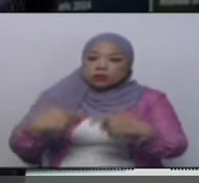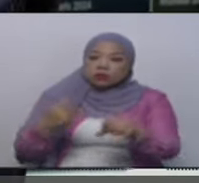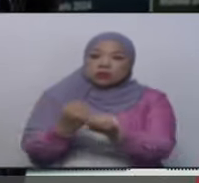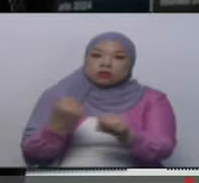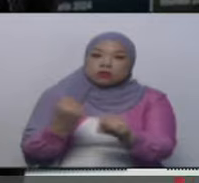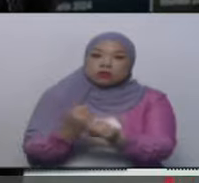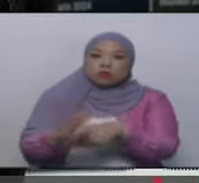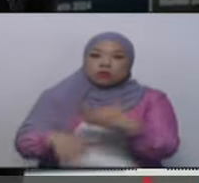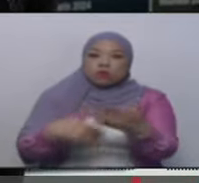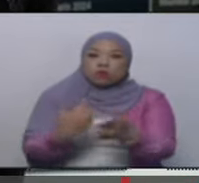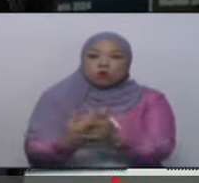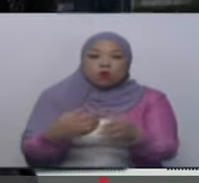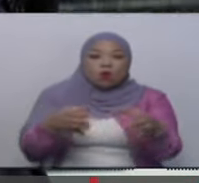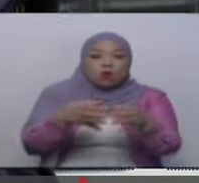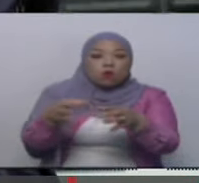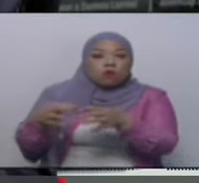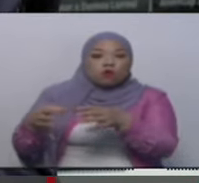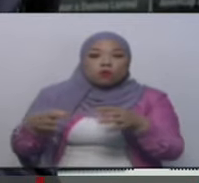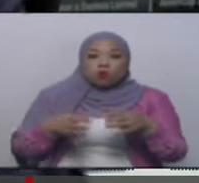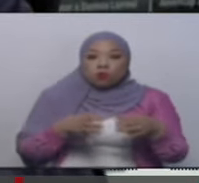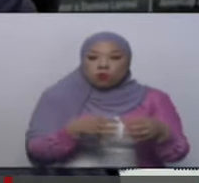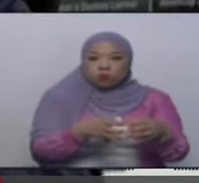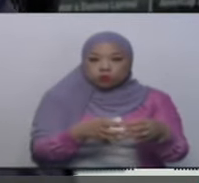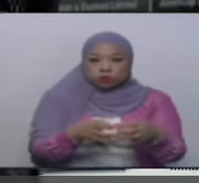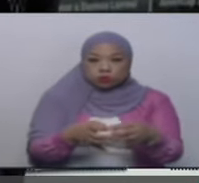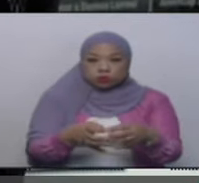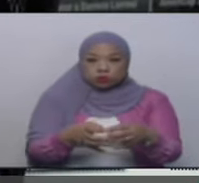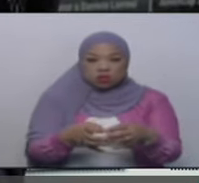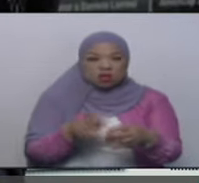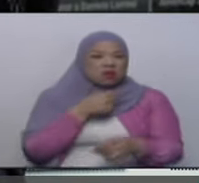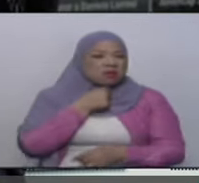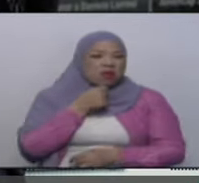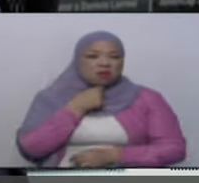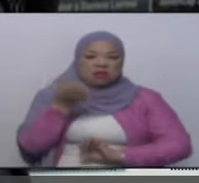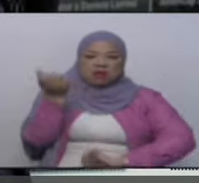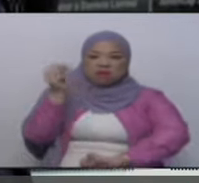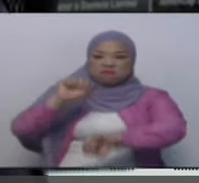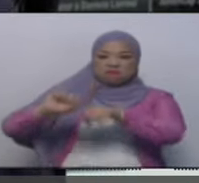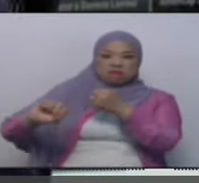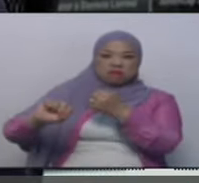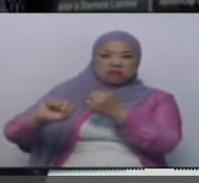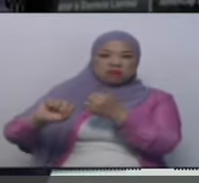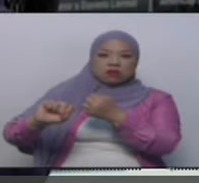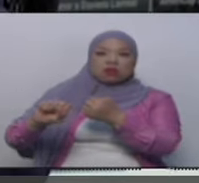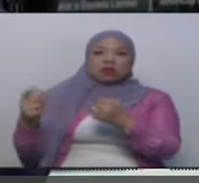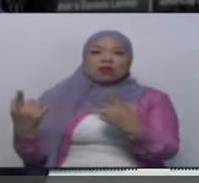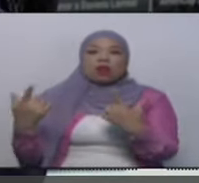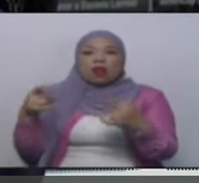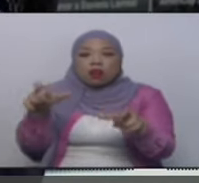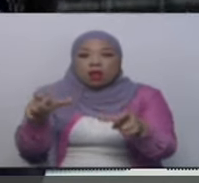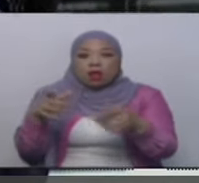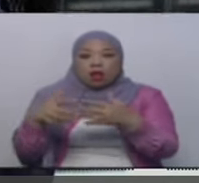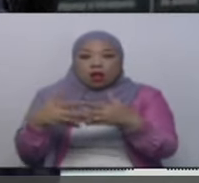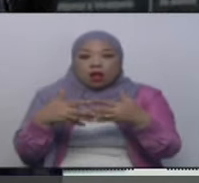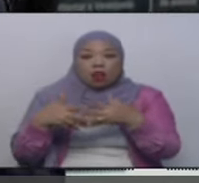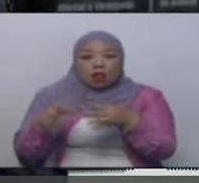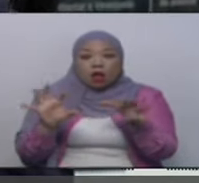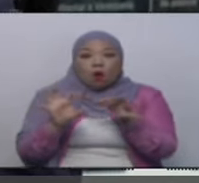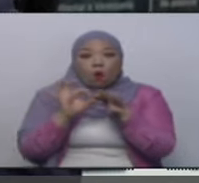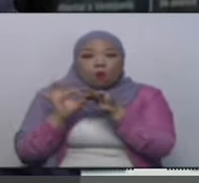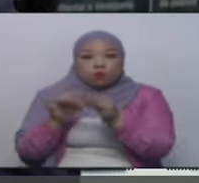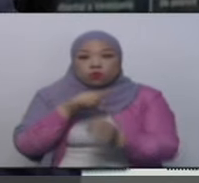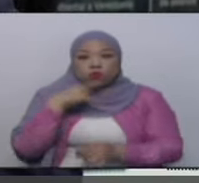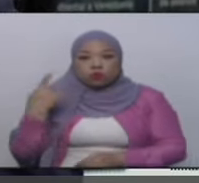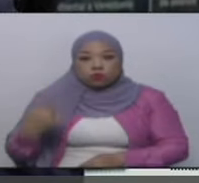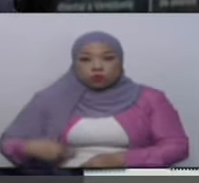fueron puestos en guetos. Y los despreciaban. Y la Unión Soviética, en un